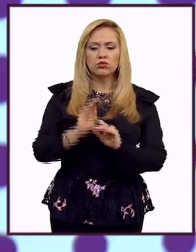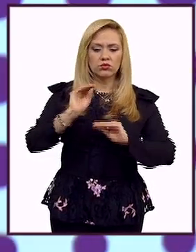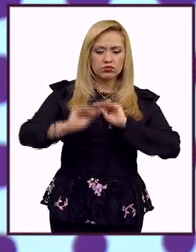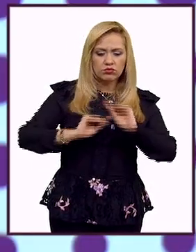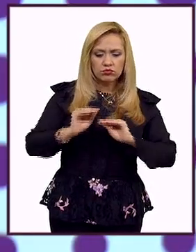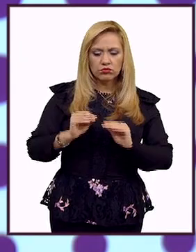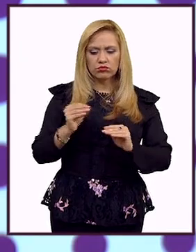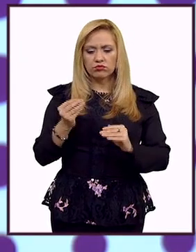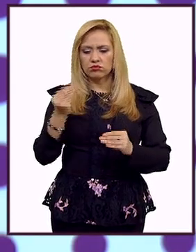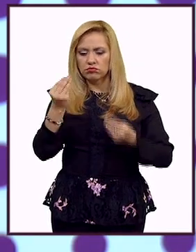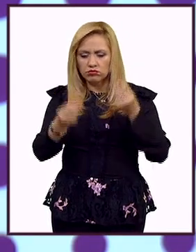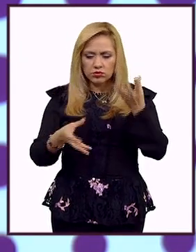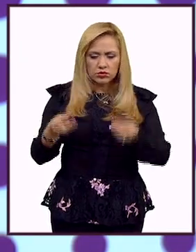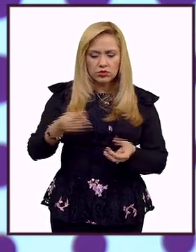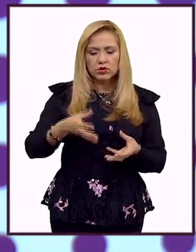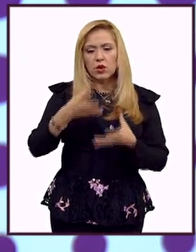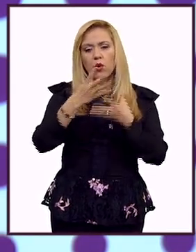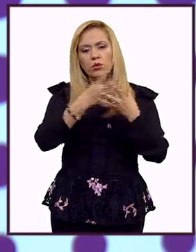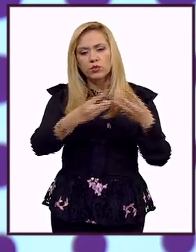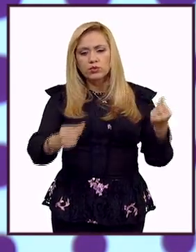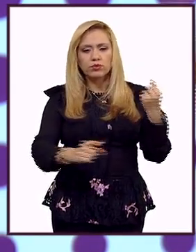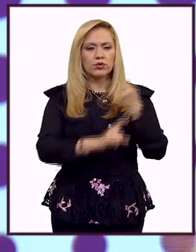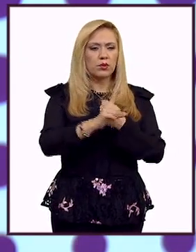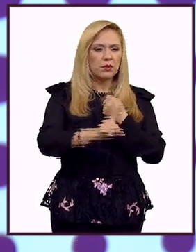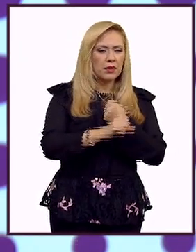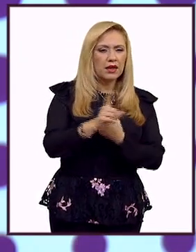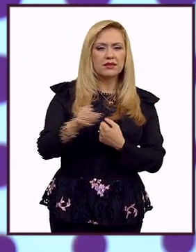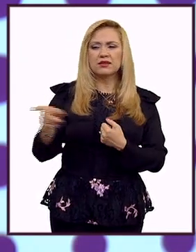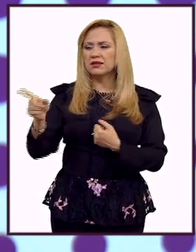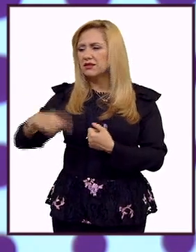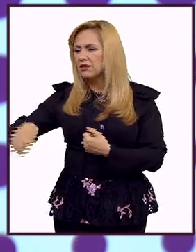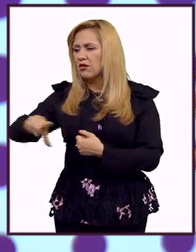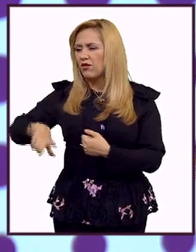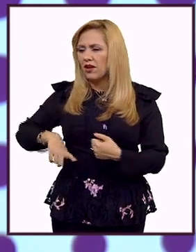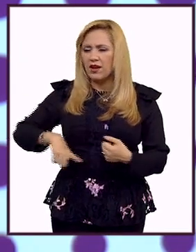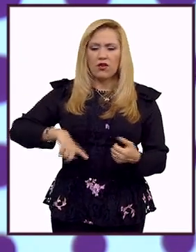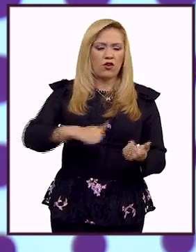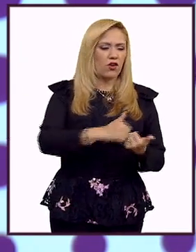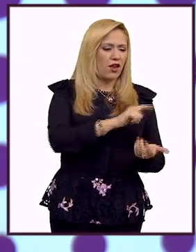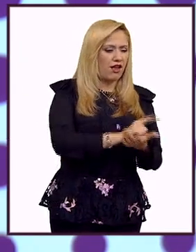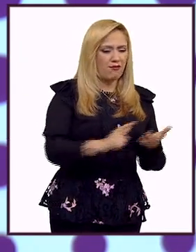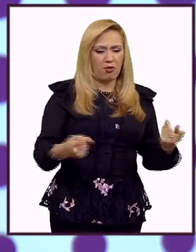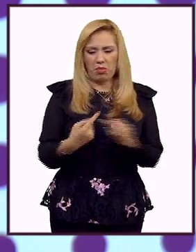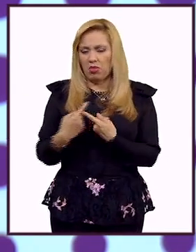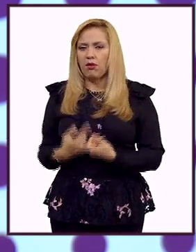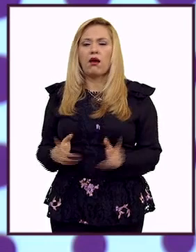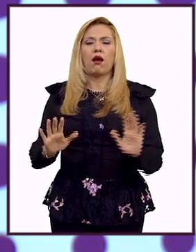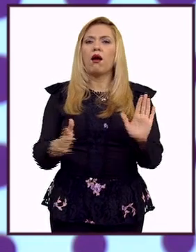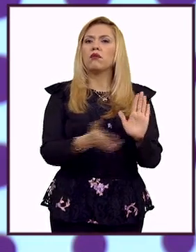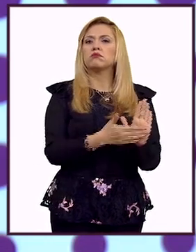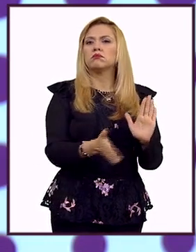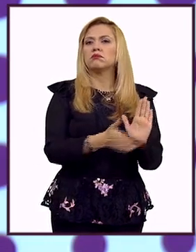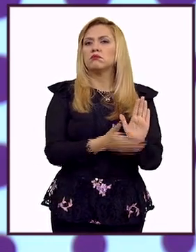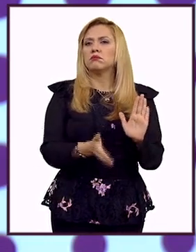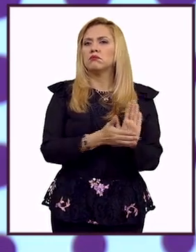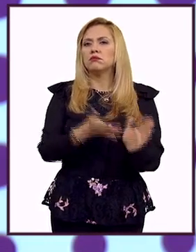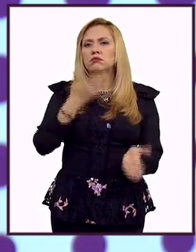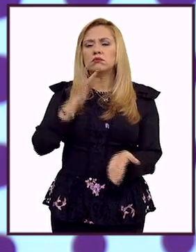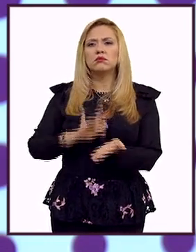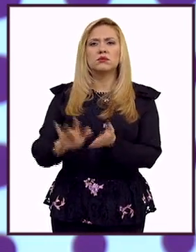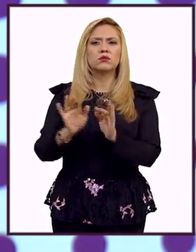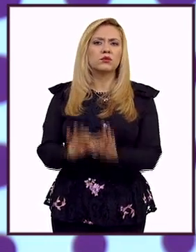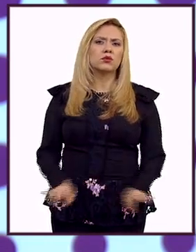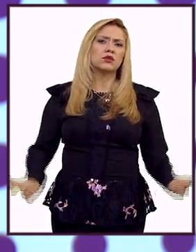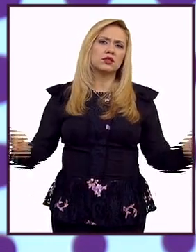la resolución de ciertos problemas políticos y jurídicos, etcétera. Digamos, la declaración se constituye no solo en un instrumento jurídico importante,